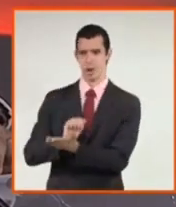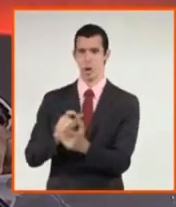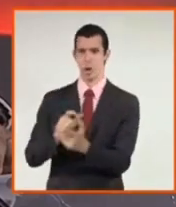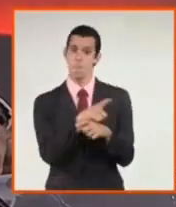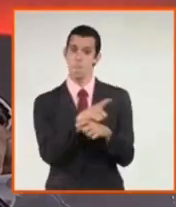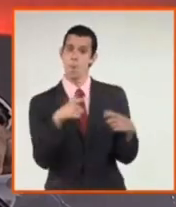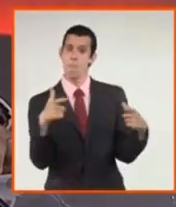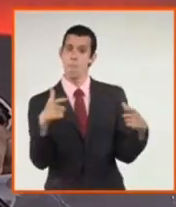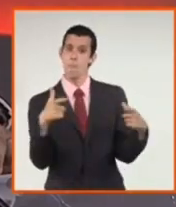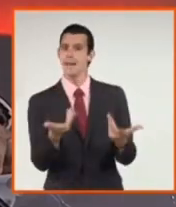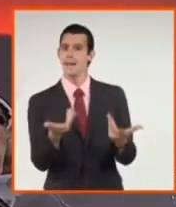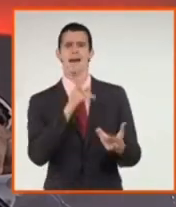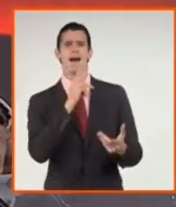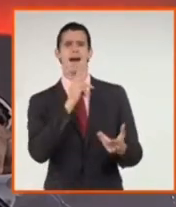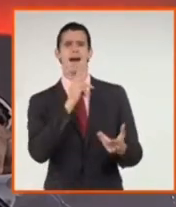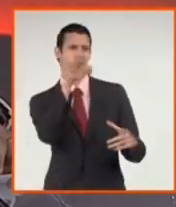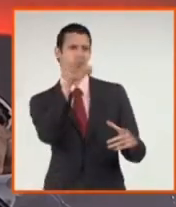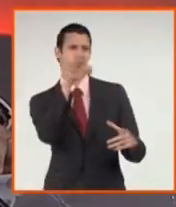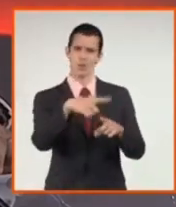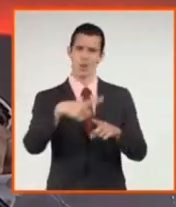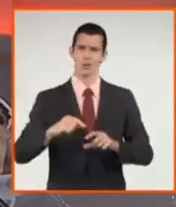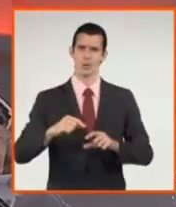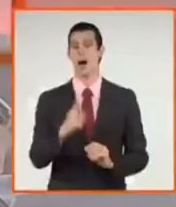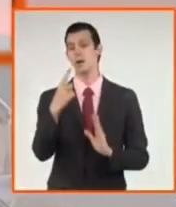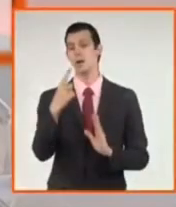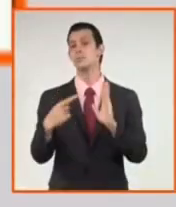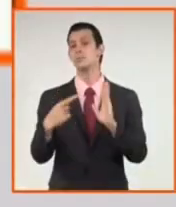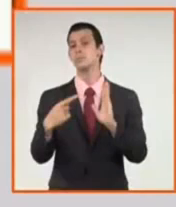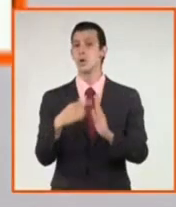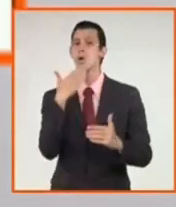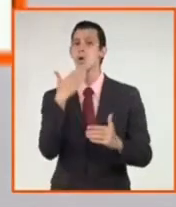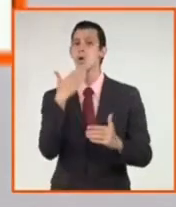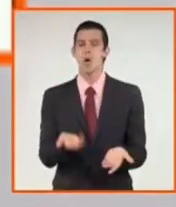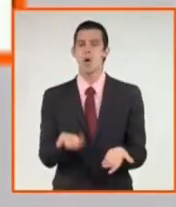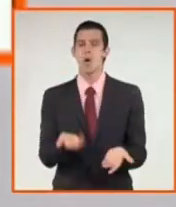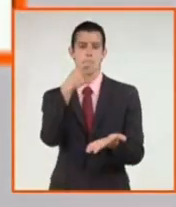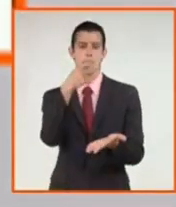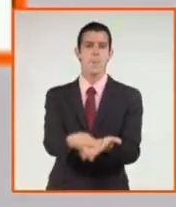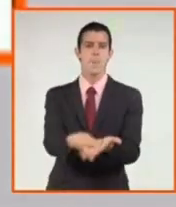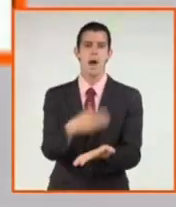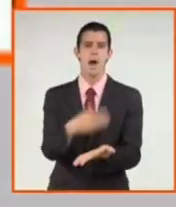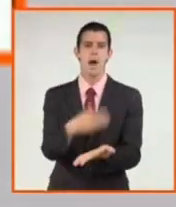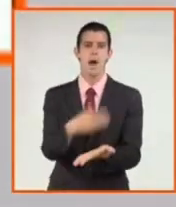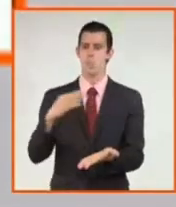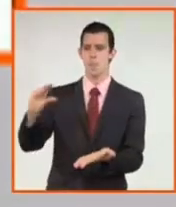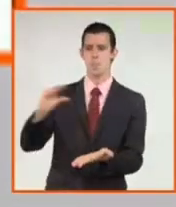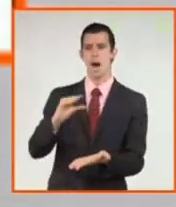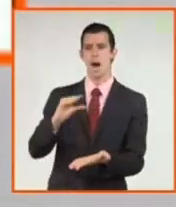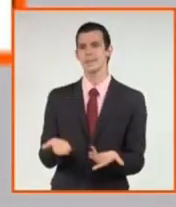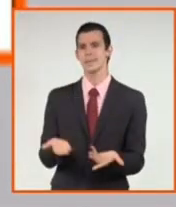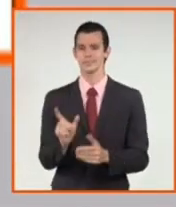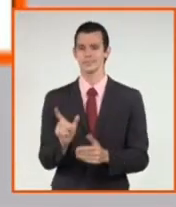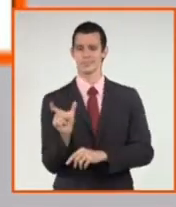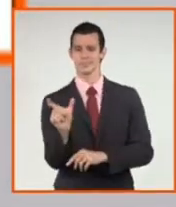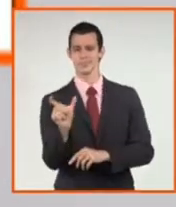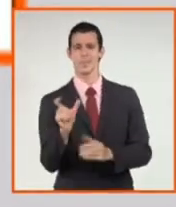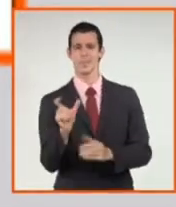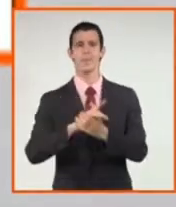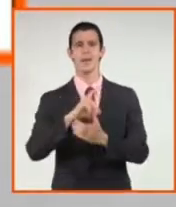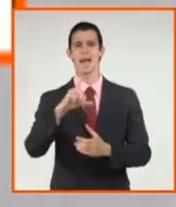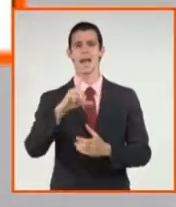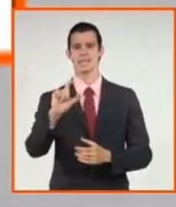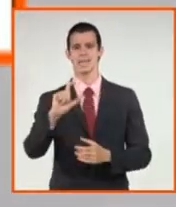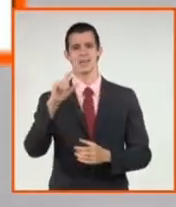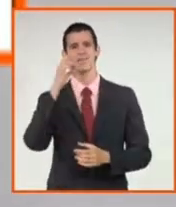ml o la cuenta de monedas libremente convertibles que haya creo en la unión eléctrica en el banco financiero internacional de uso exclusivo